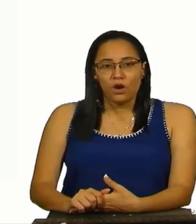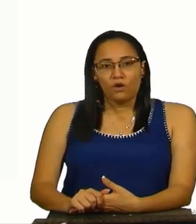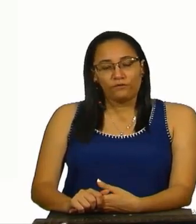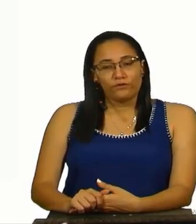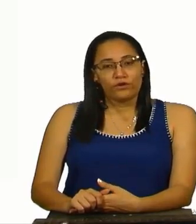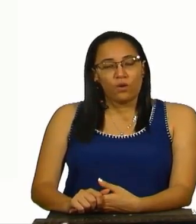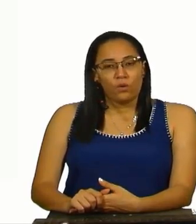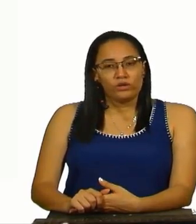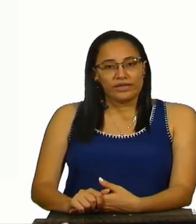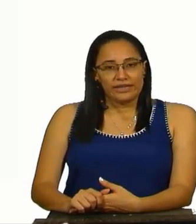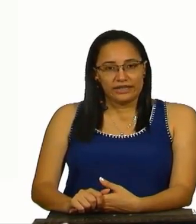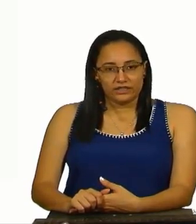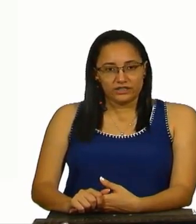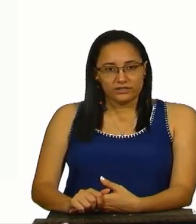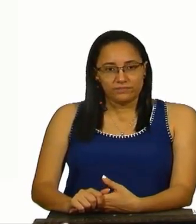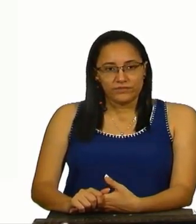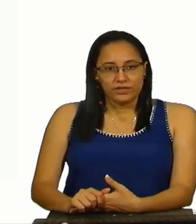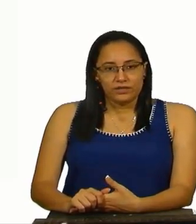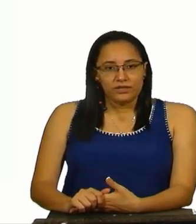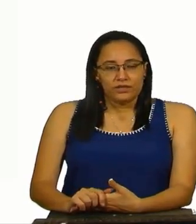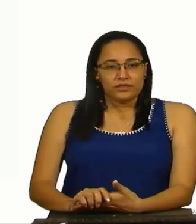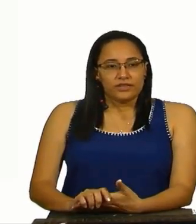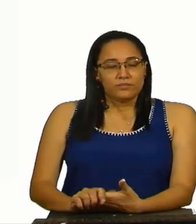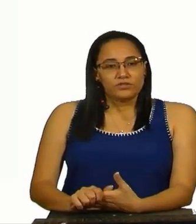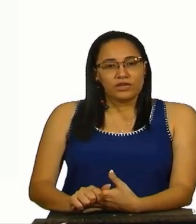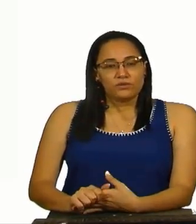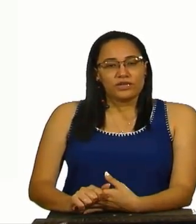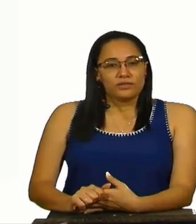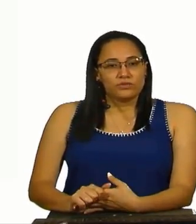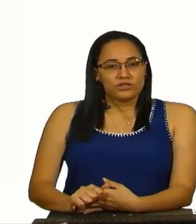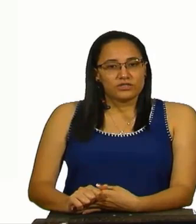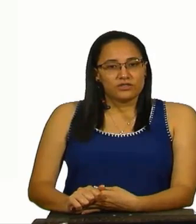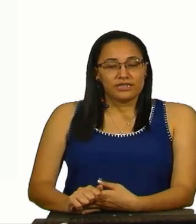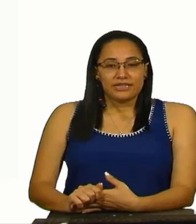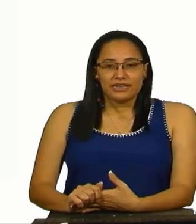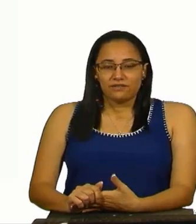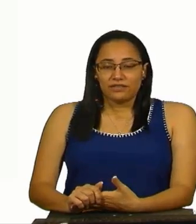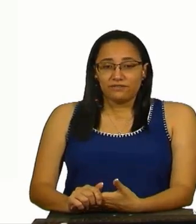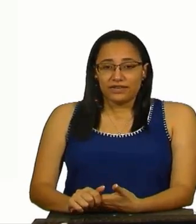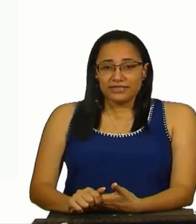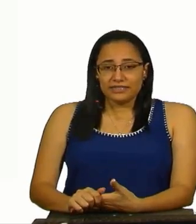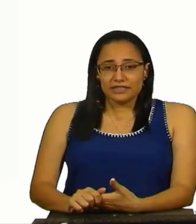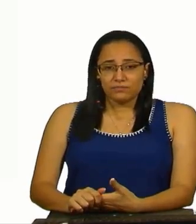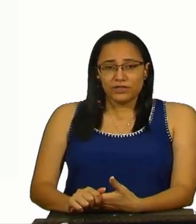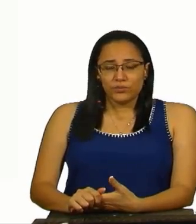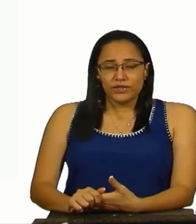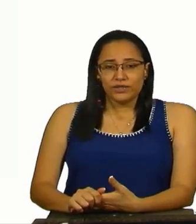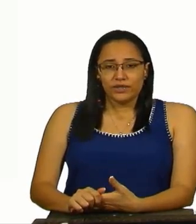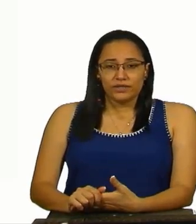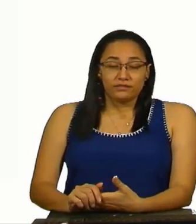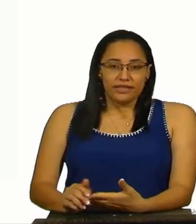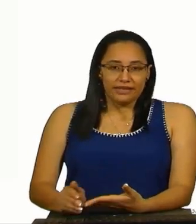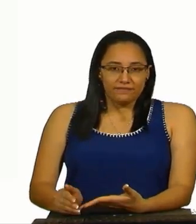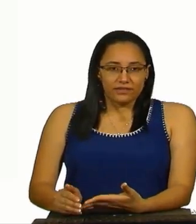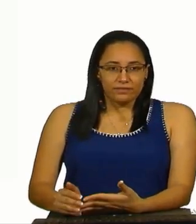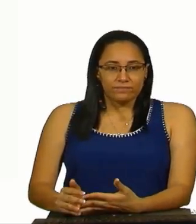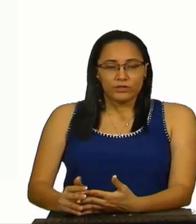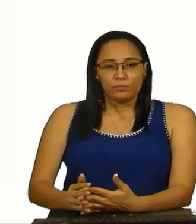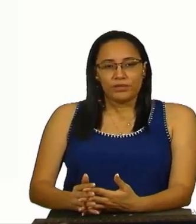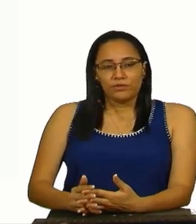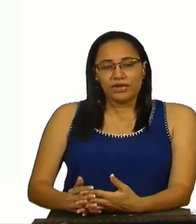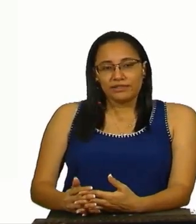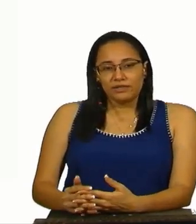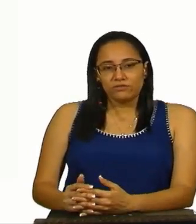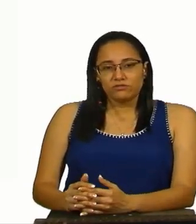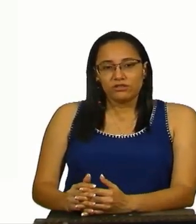origin or from Old English. Tenemos algunas demostraciones de las diferencias entre